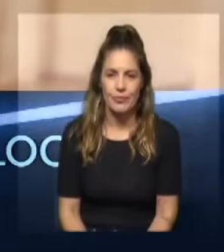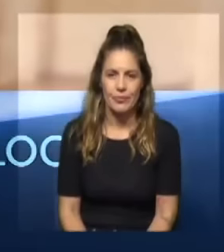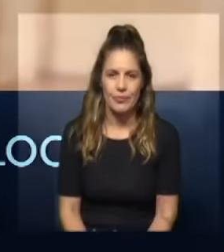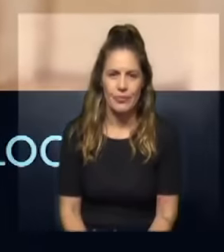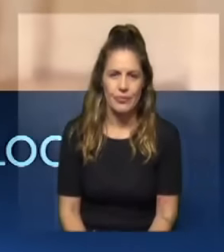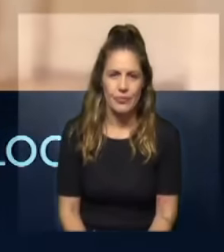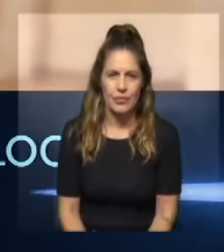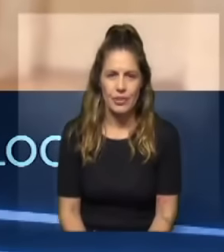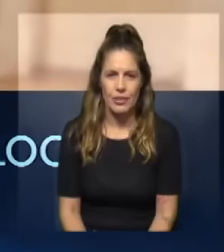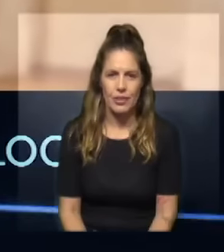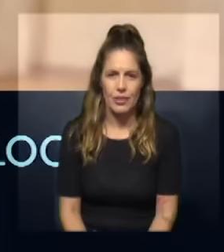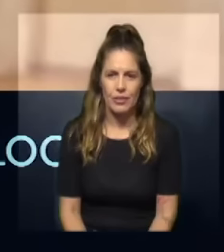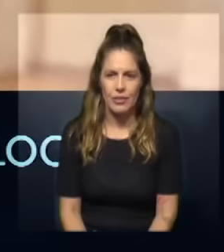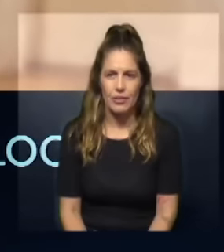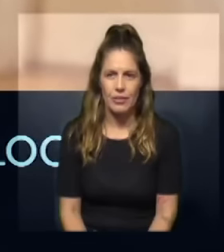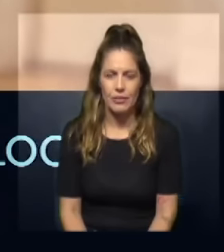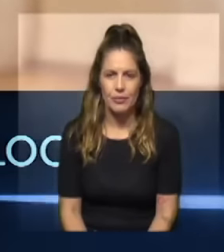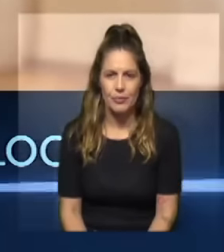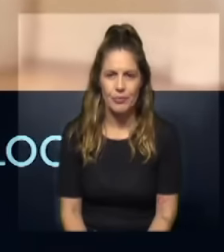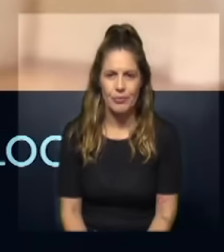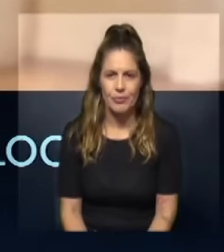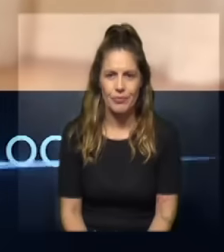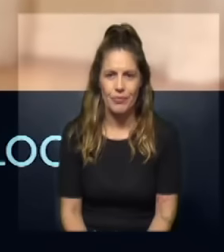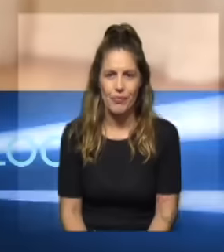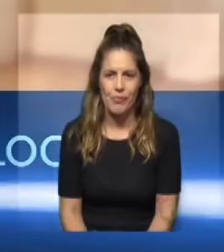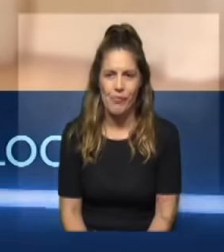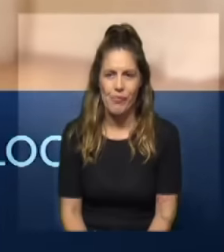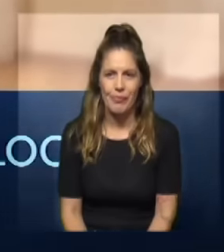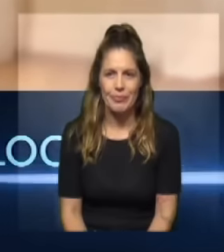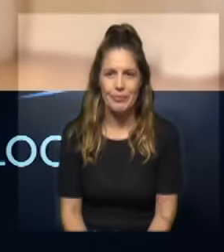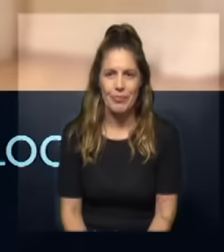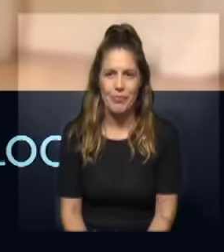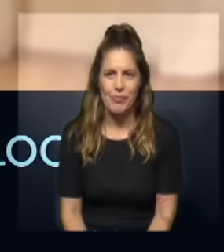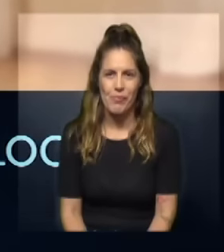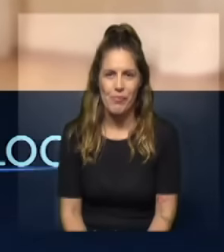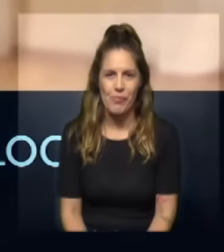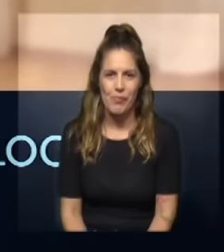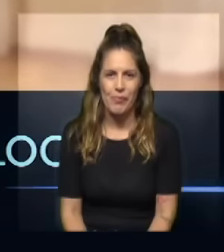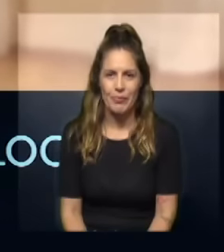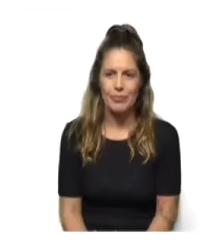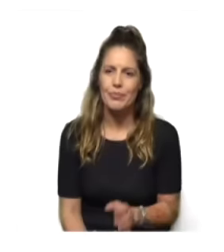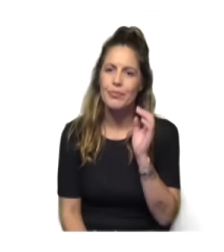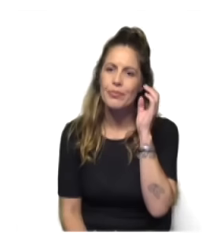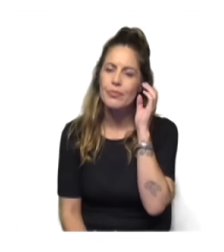antel empresas tenés antel tenés un socio para hacer crecer tu